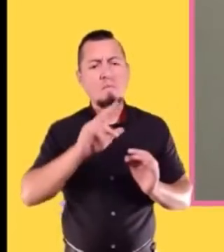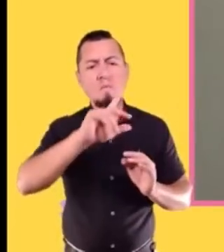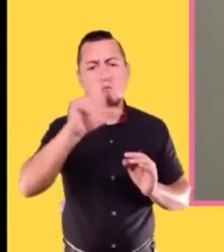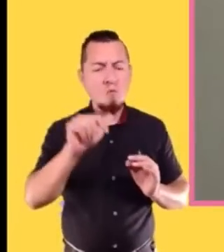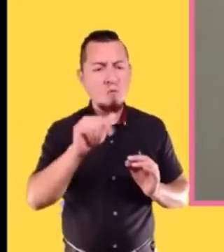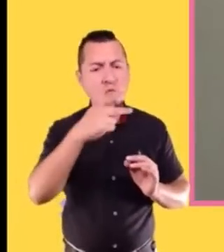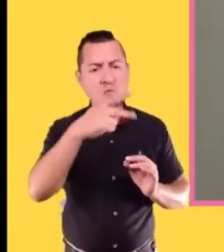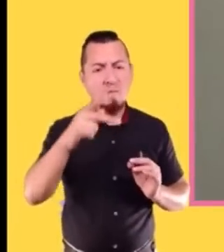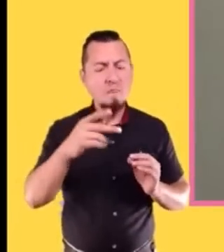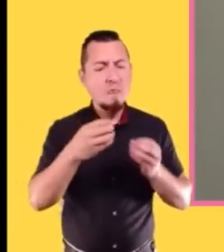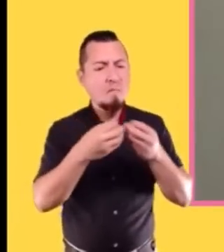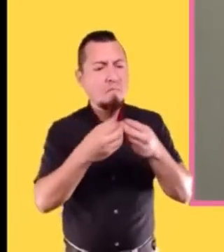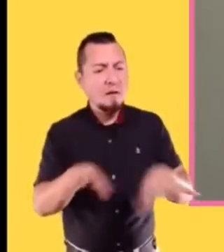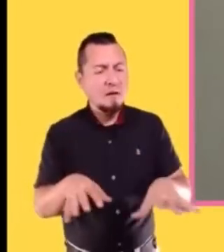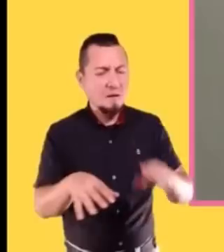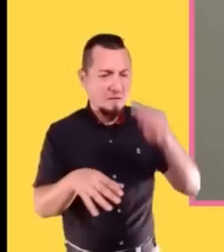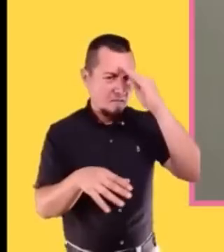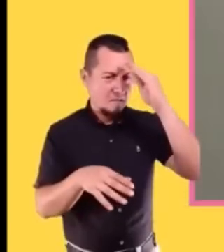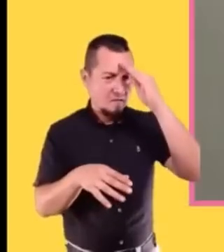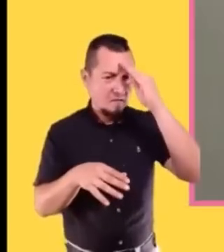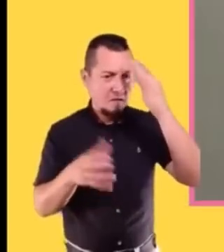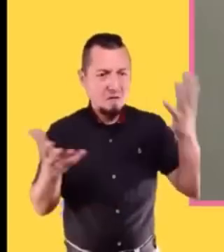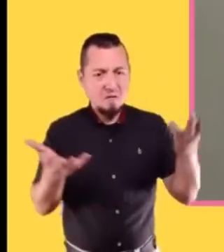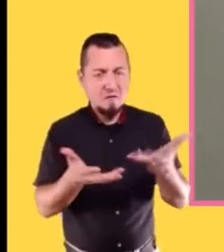perdemos de vista